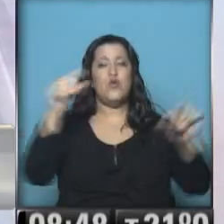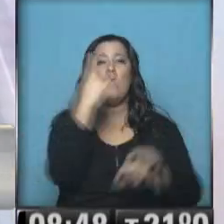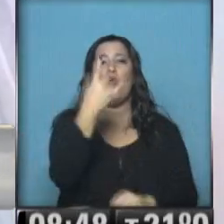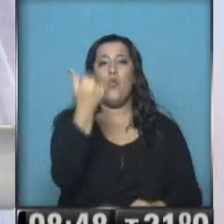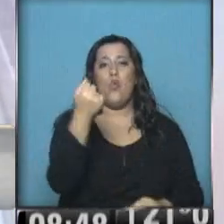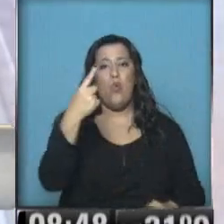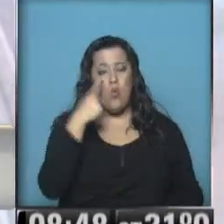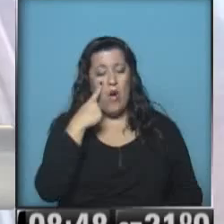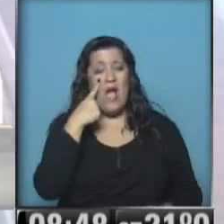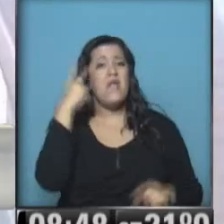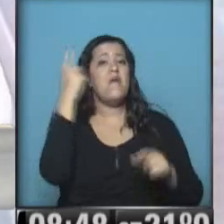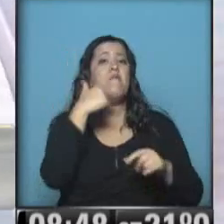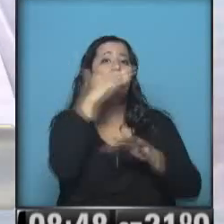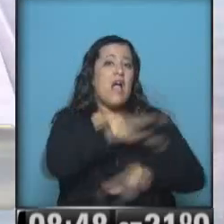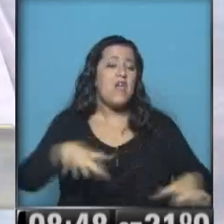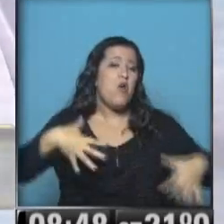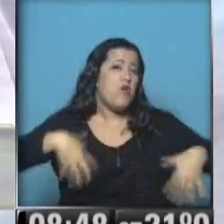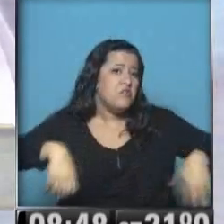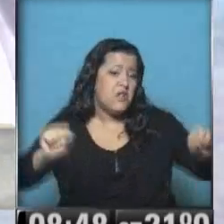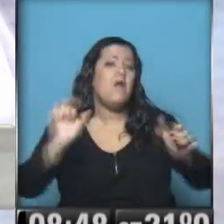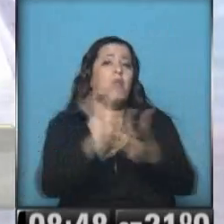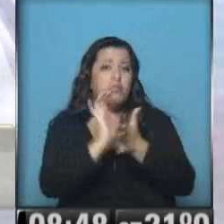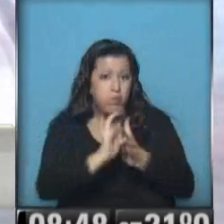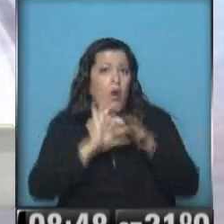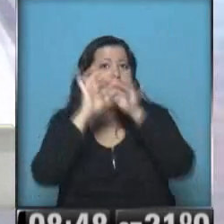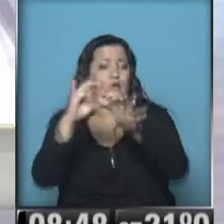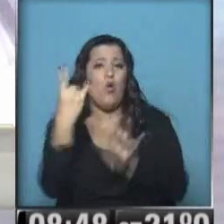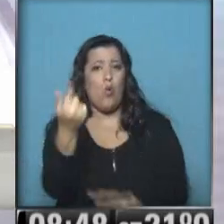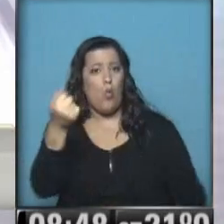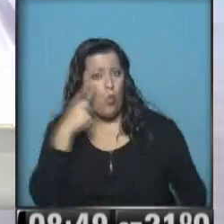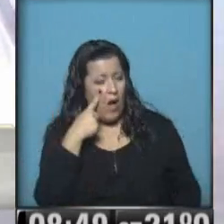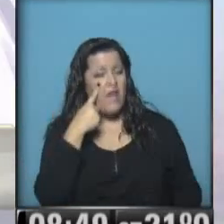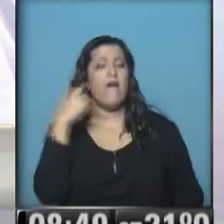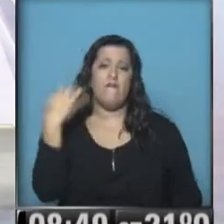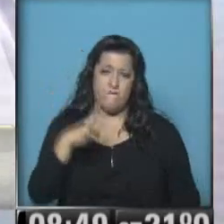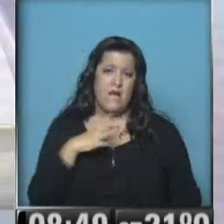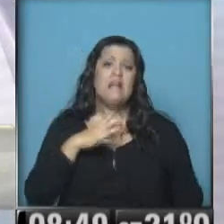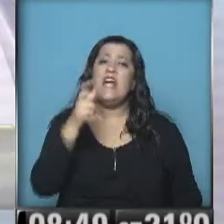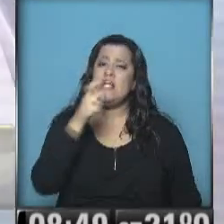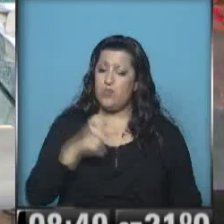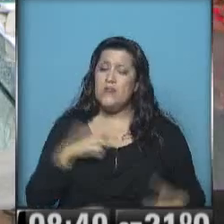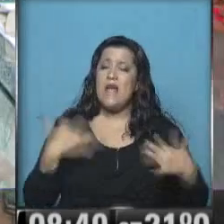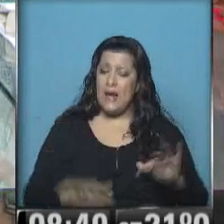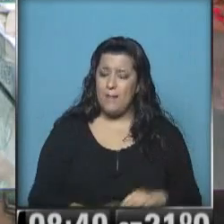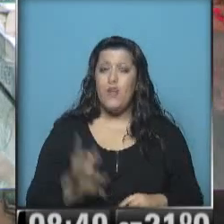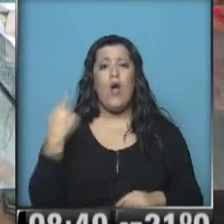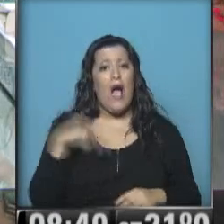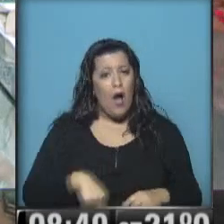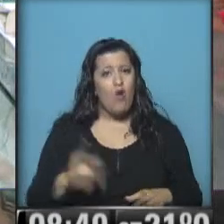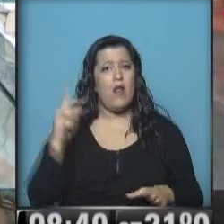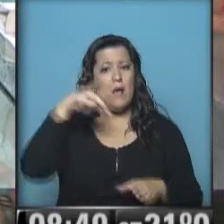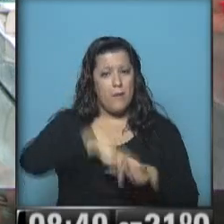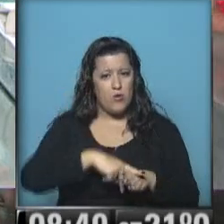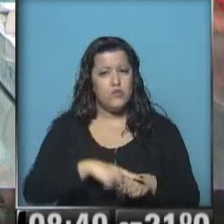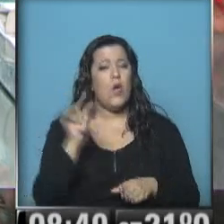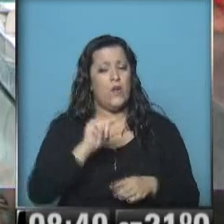va y lleva a sus hijos con tranquilidad porque hay una universidad importante detrás así que hace falta una respuesta rápida momento de hacer una pausa en